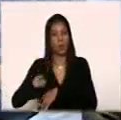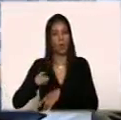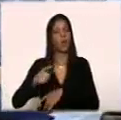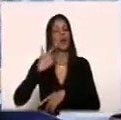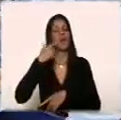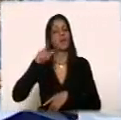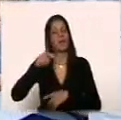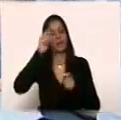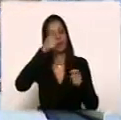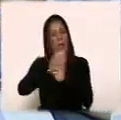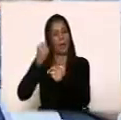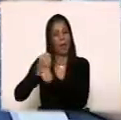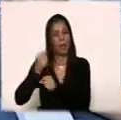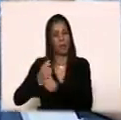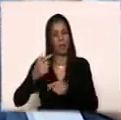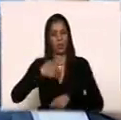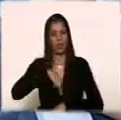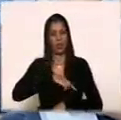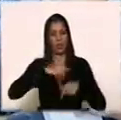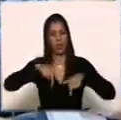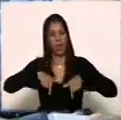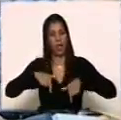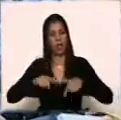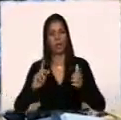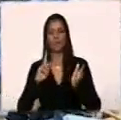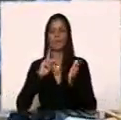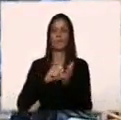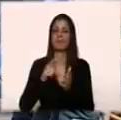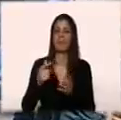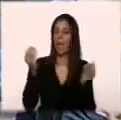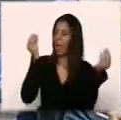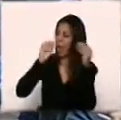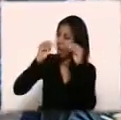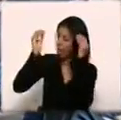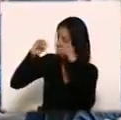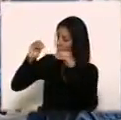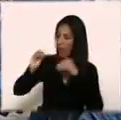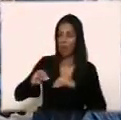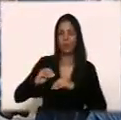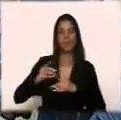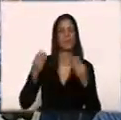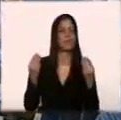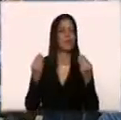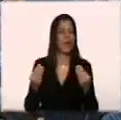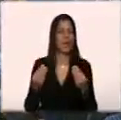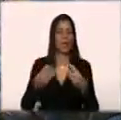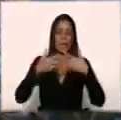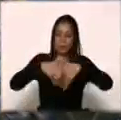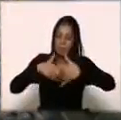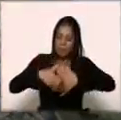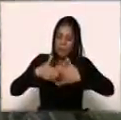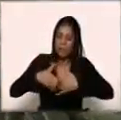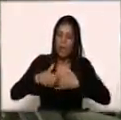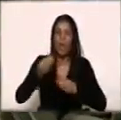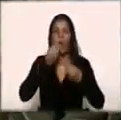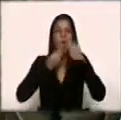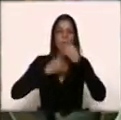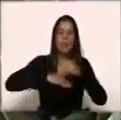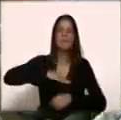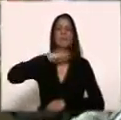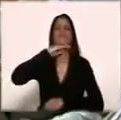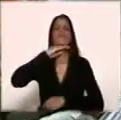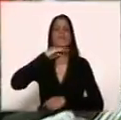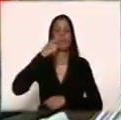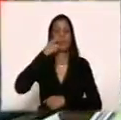bolivariano y estamos aquí trabajando, buscando acuerdos para poder satisfacer las demandas del pueblo